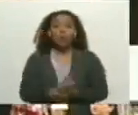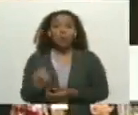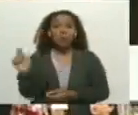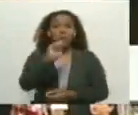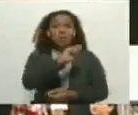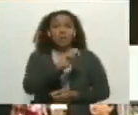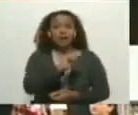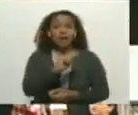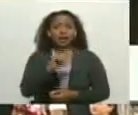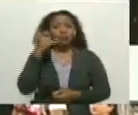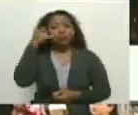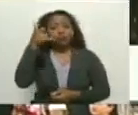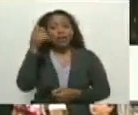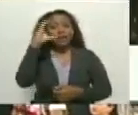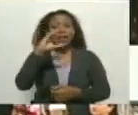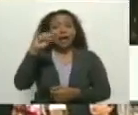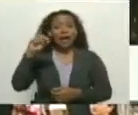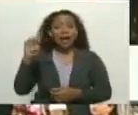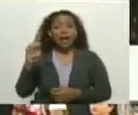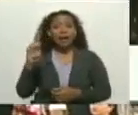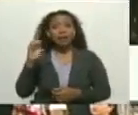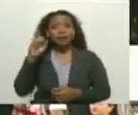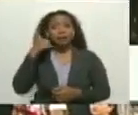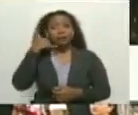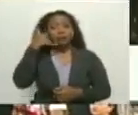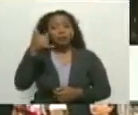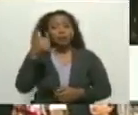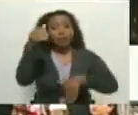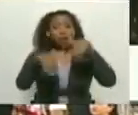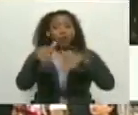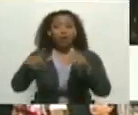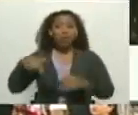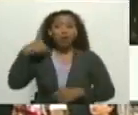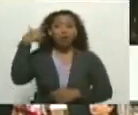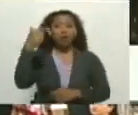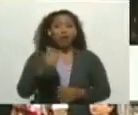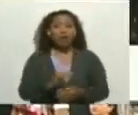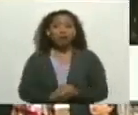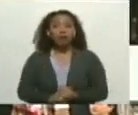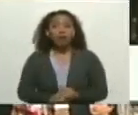llame el CNE, ¿verdad? Si el CNE llama elecciones mañana, nosotros estamos